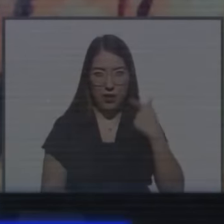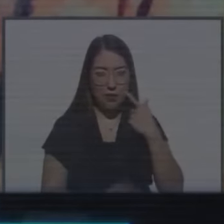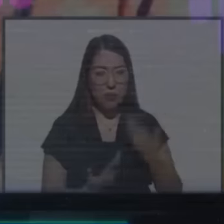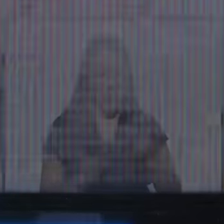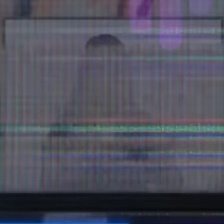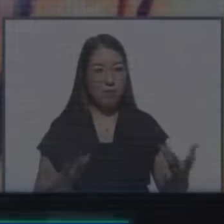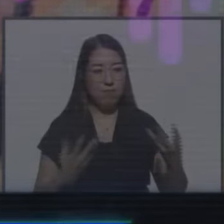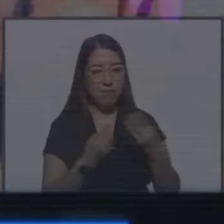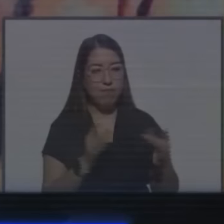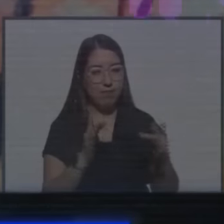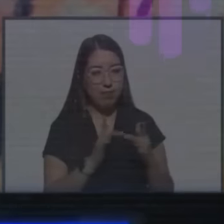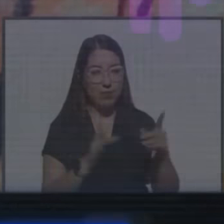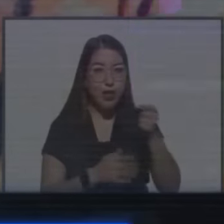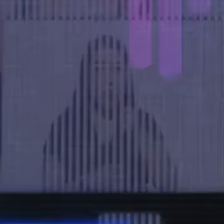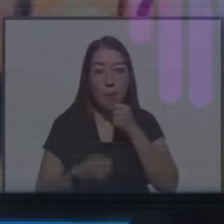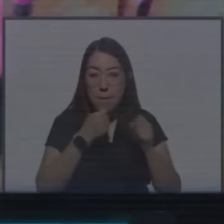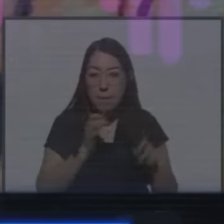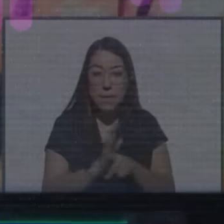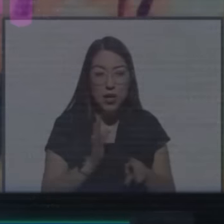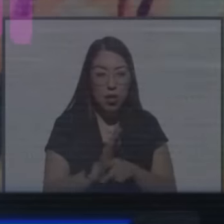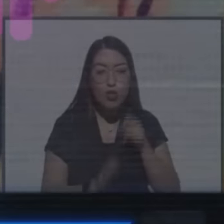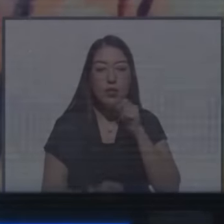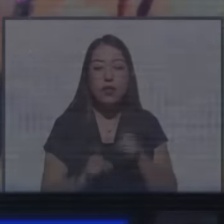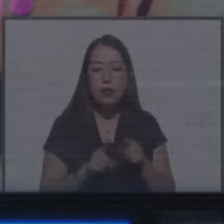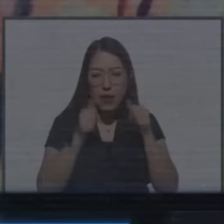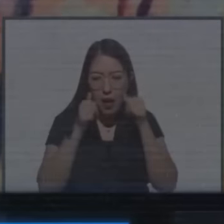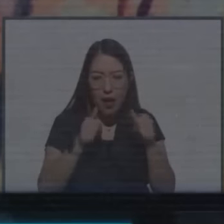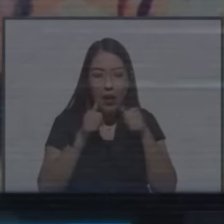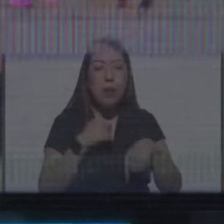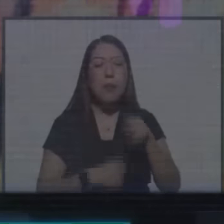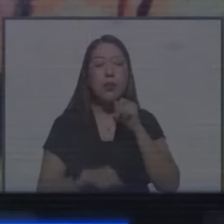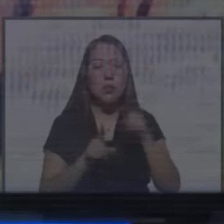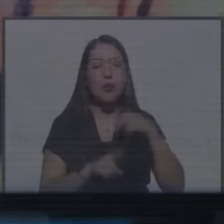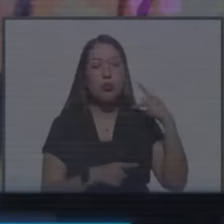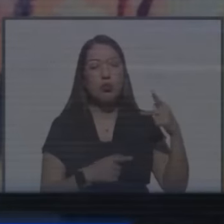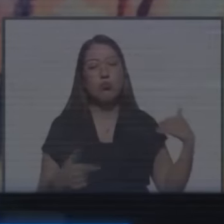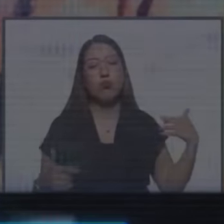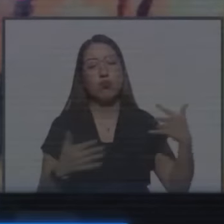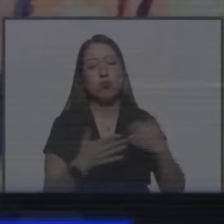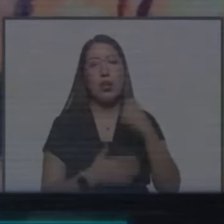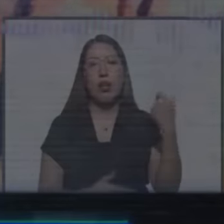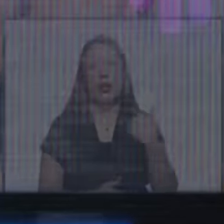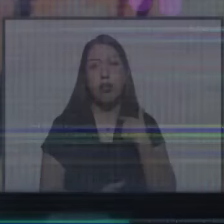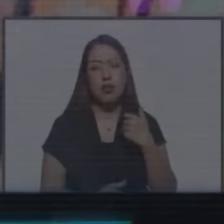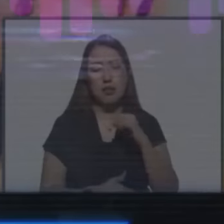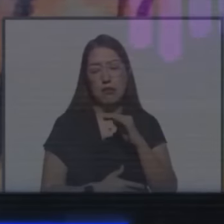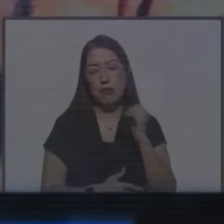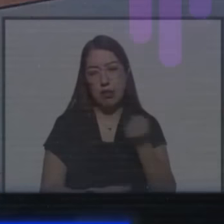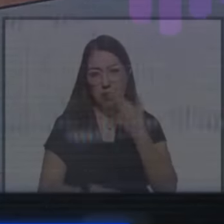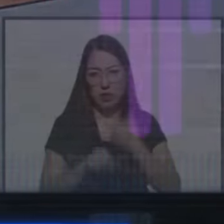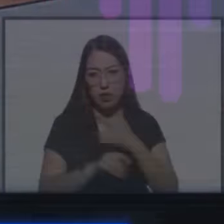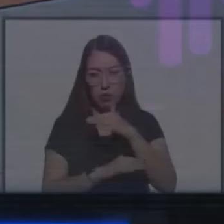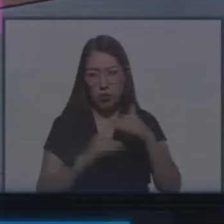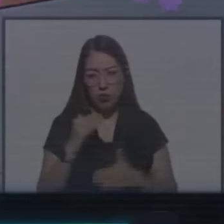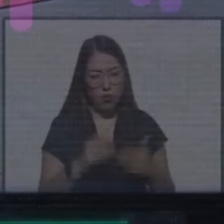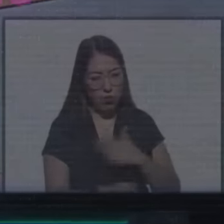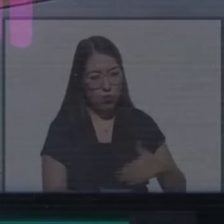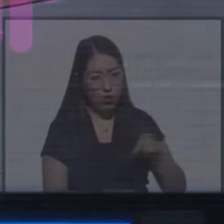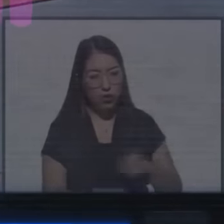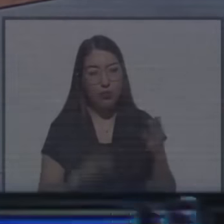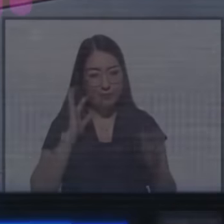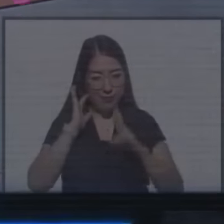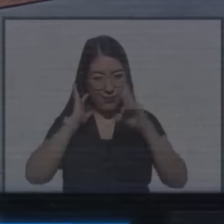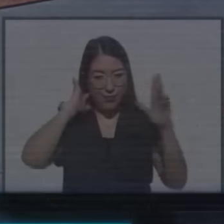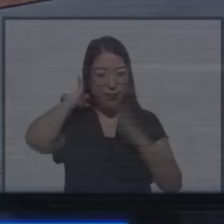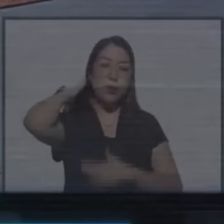que ha seguido muy de cerca este caso, pero también pues la trayectoria de este ex subsecretario. Francisco, muy buenos días. Angélica,